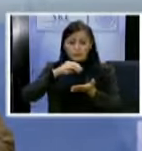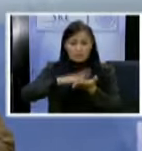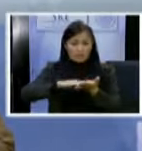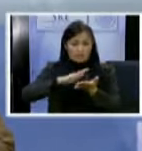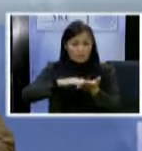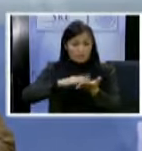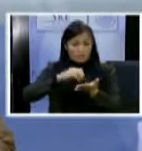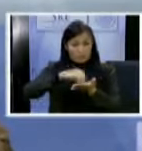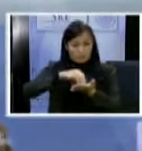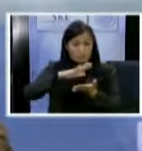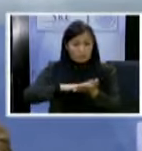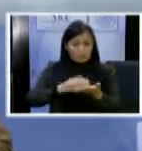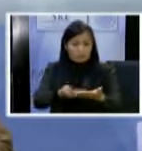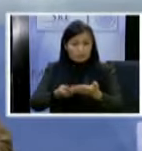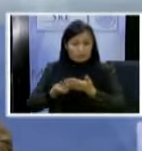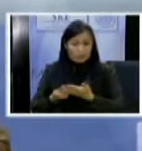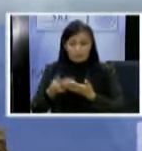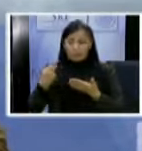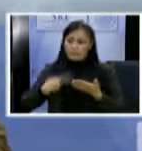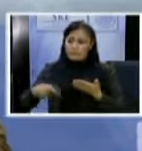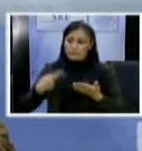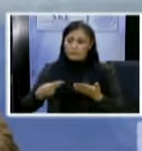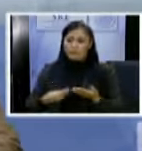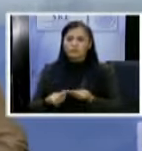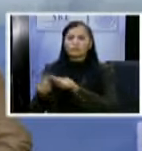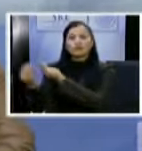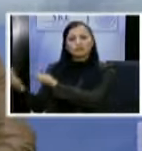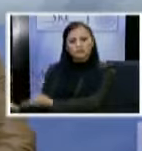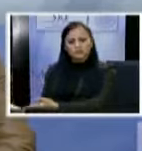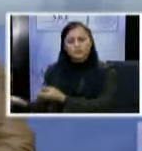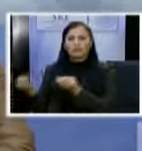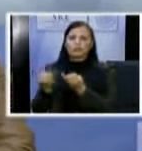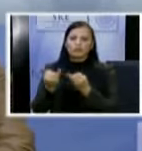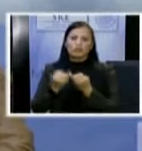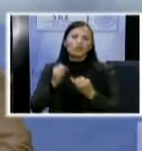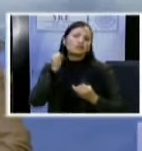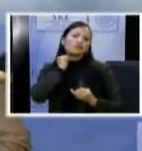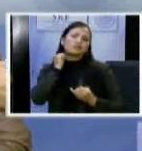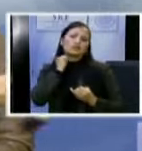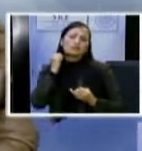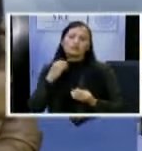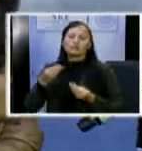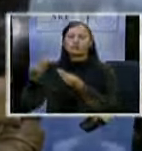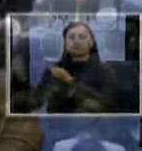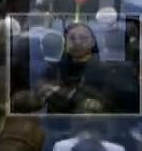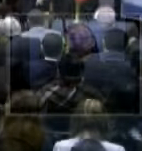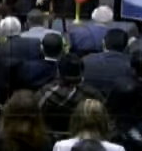de los asistentes y por los mismos senadores.